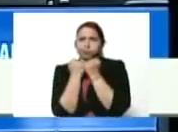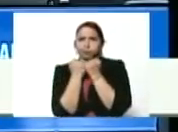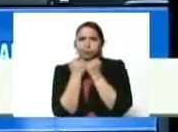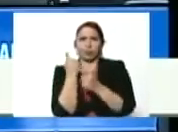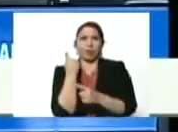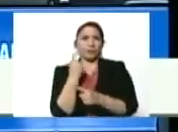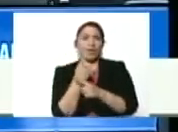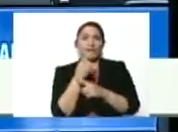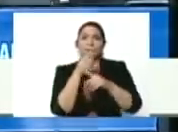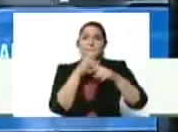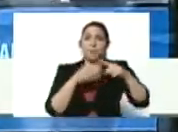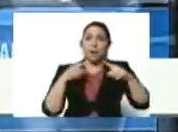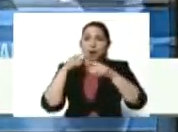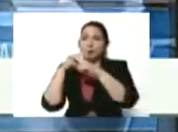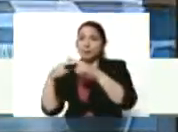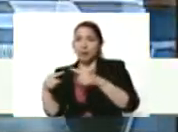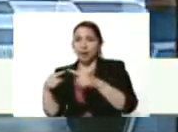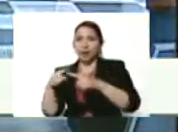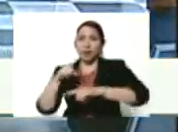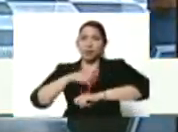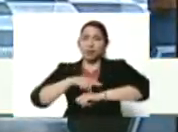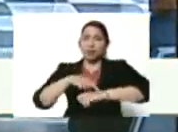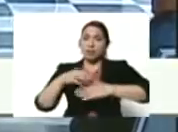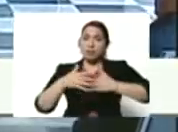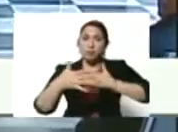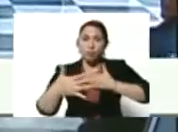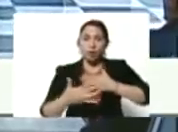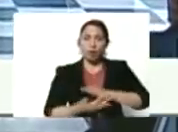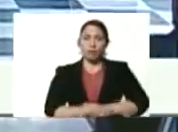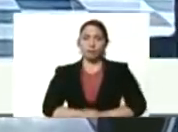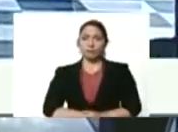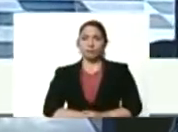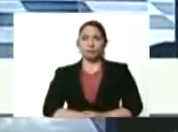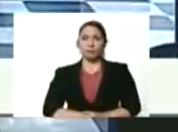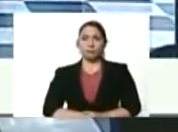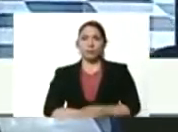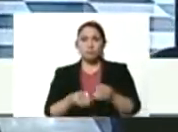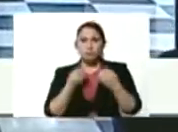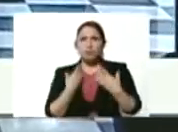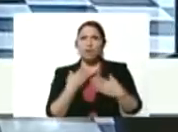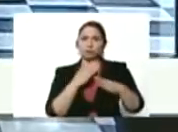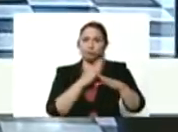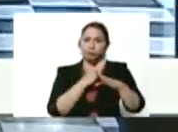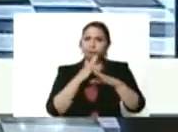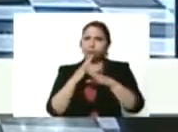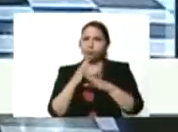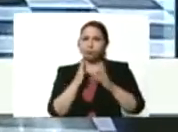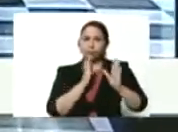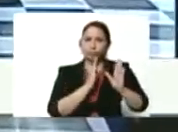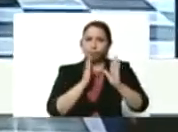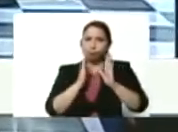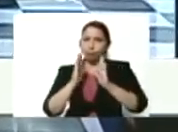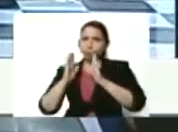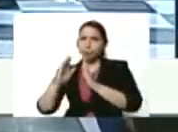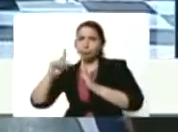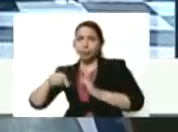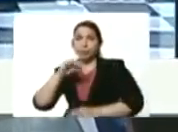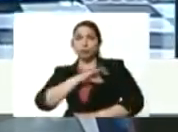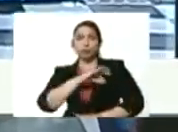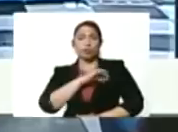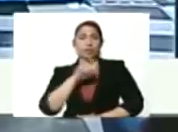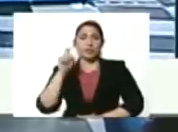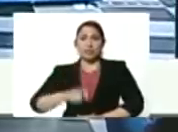ser parciales, temporales, bien manejadas. Y además la sociedad